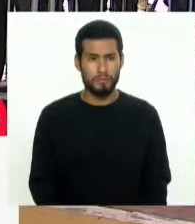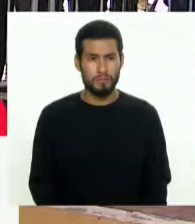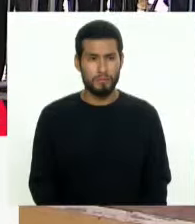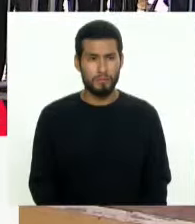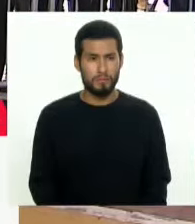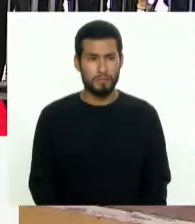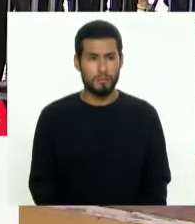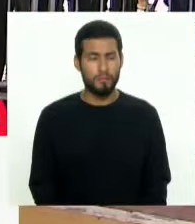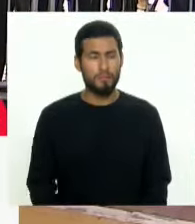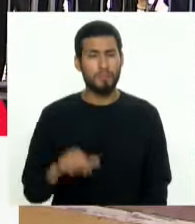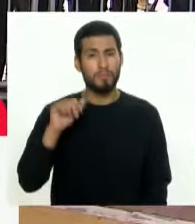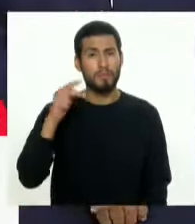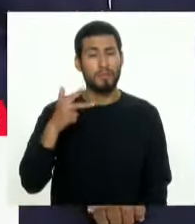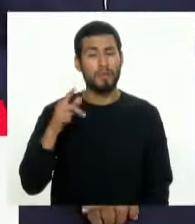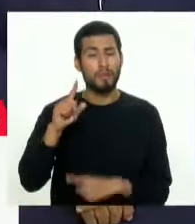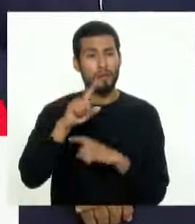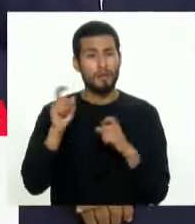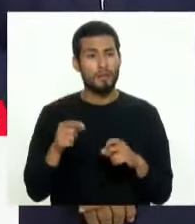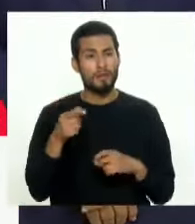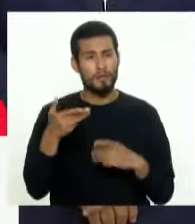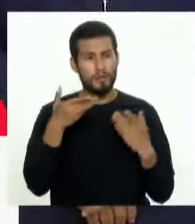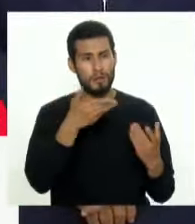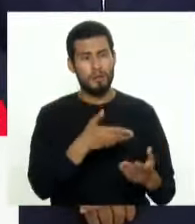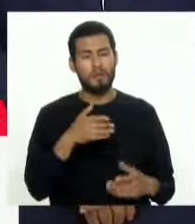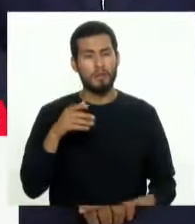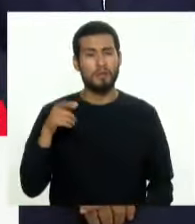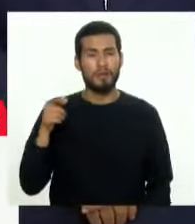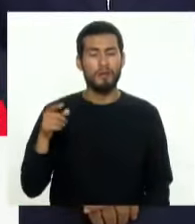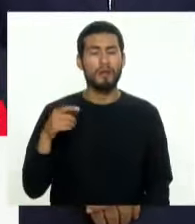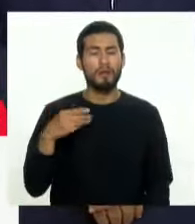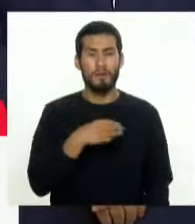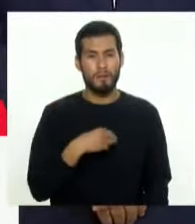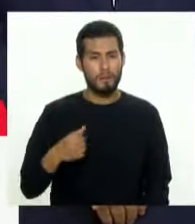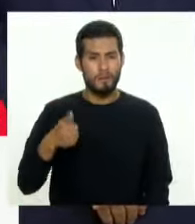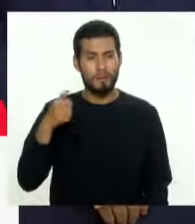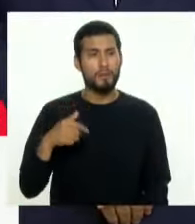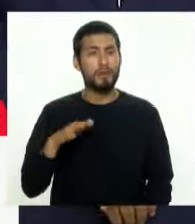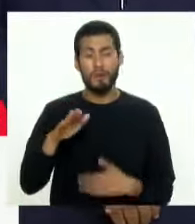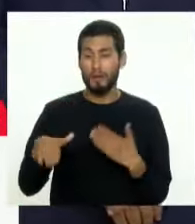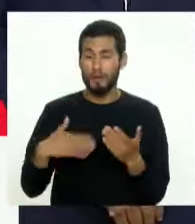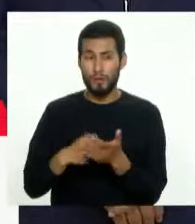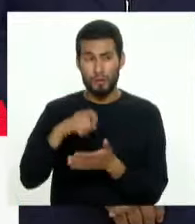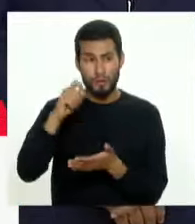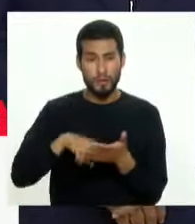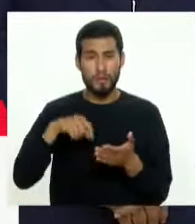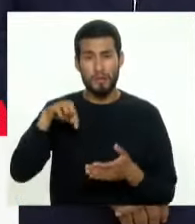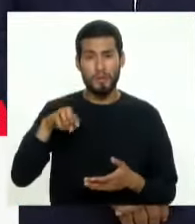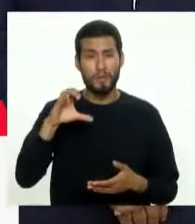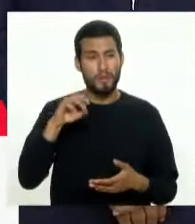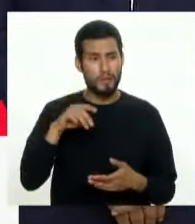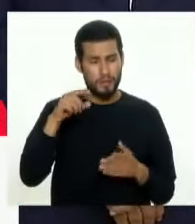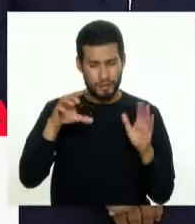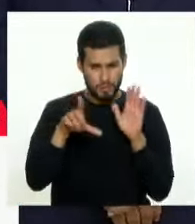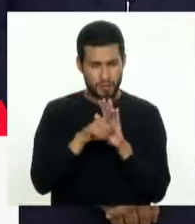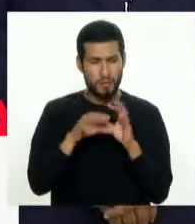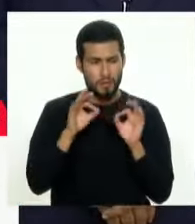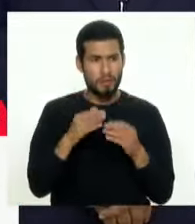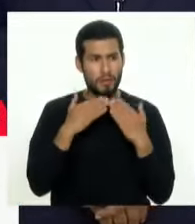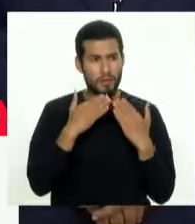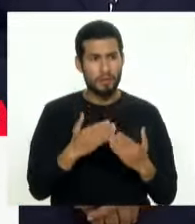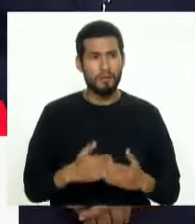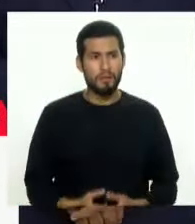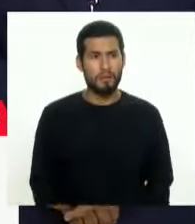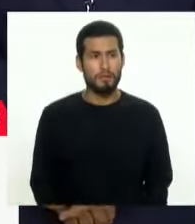cosa. Y para la tercera pregunta, al Premier. Gracias. Todos los contratos que se suscriben en la PCM están de acuerdo a la ley. Muchísimas gracias.